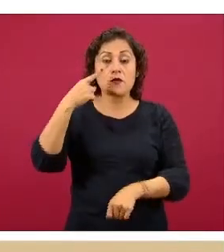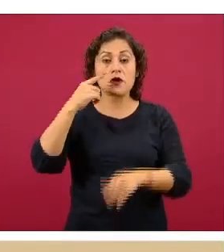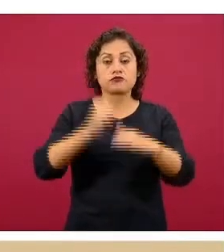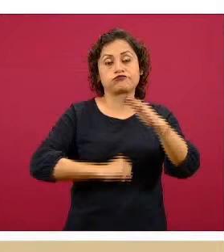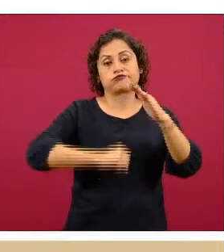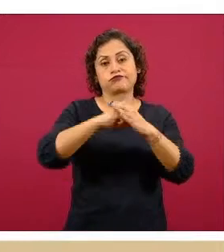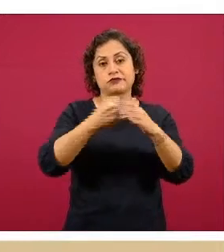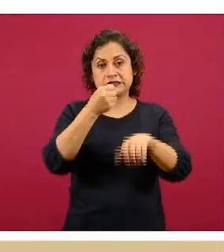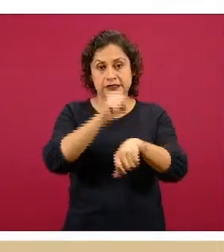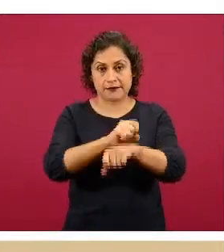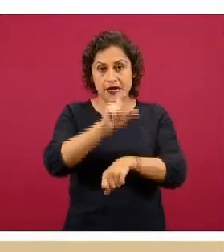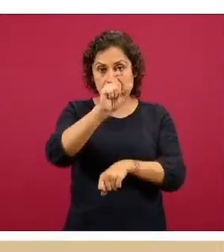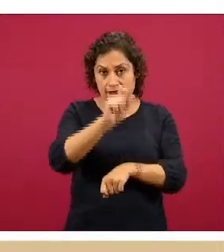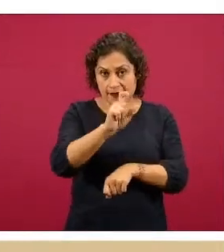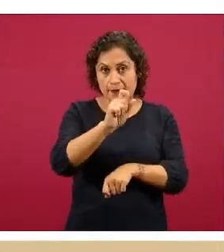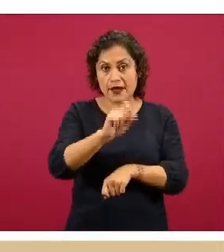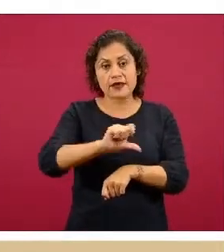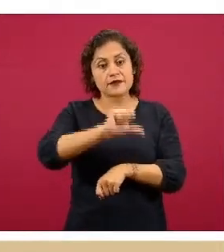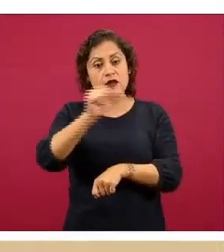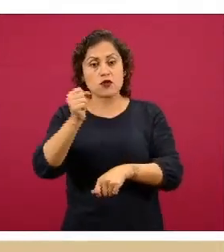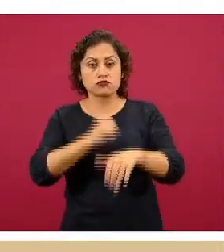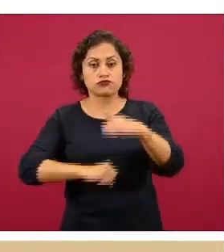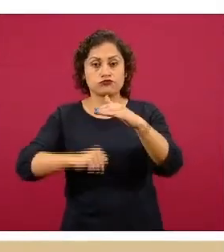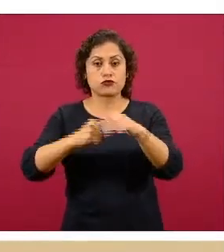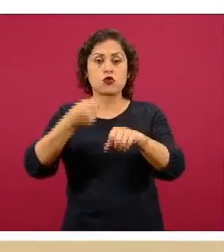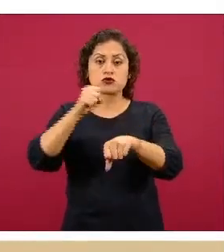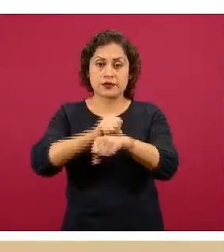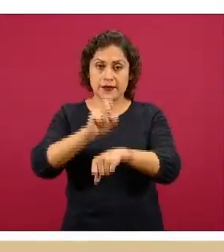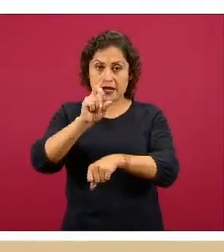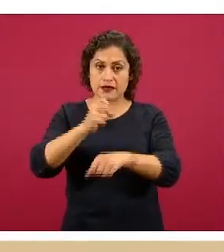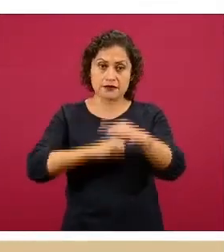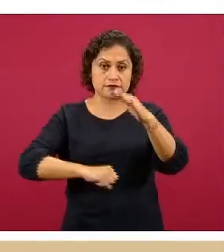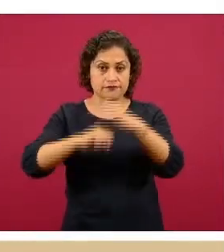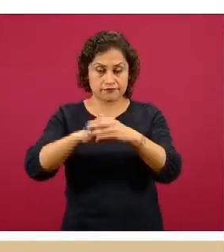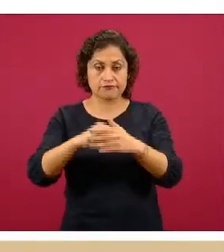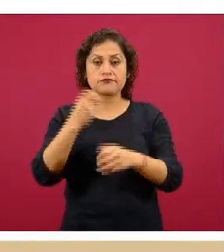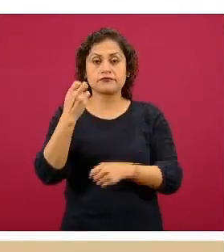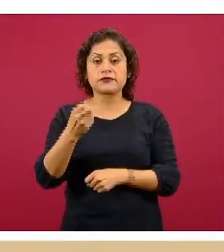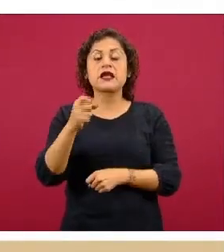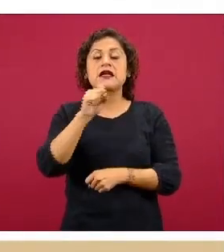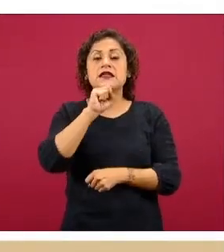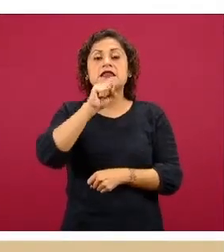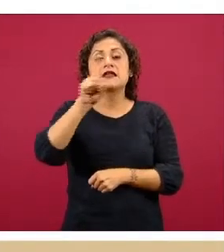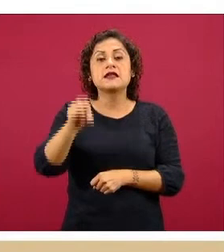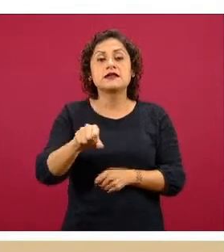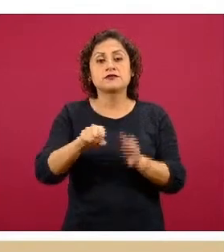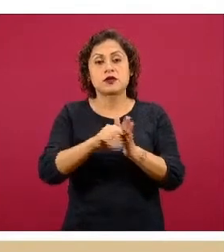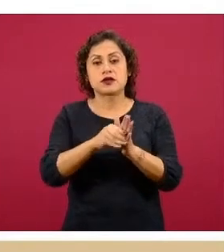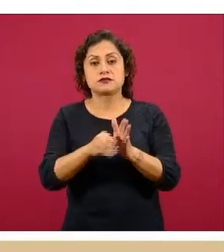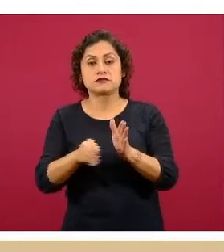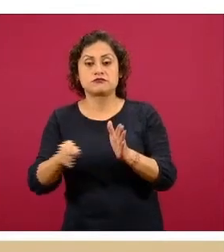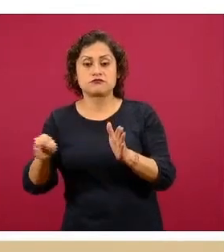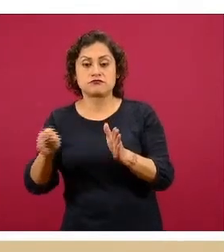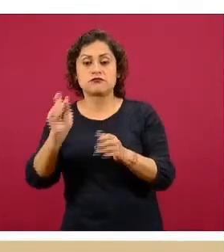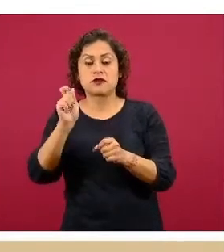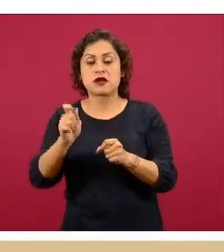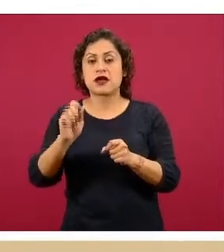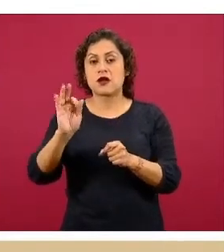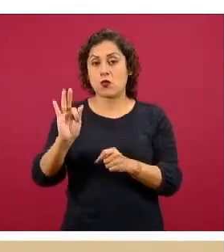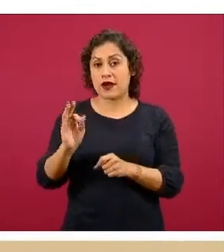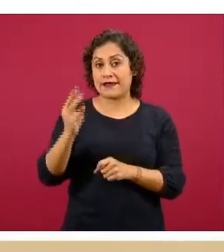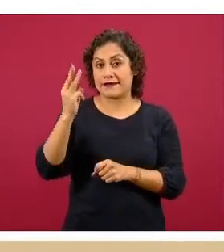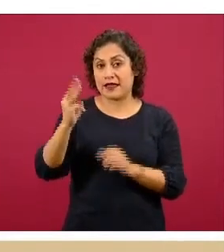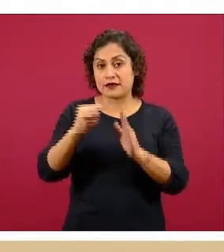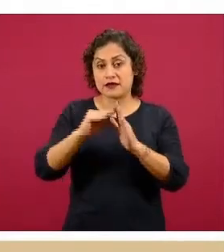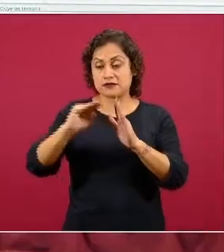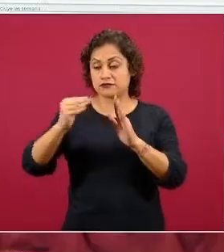otro pico mucho más alto en la semana 30, en donde a partir de ahí hasta la semana 43 prácticamente un descenso hasta